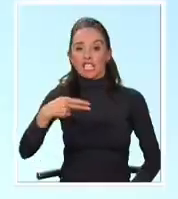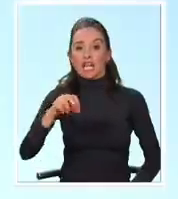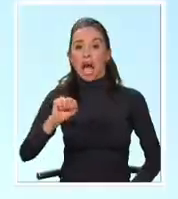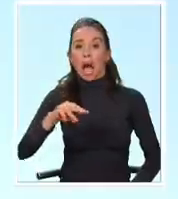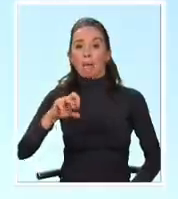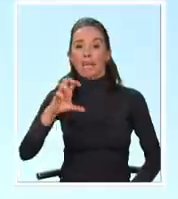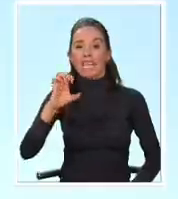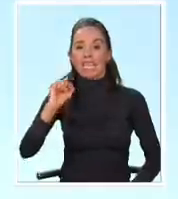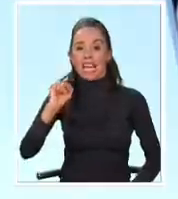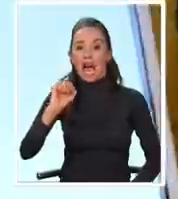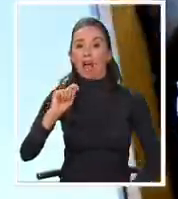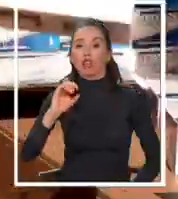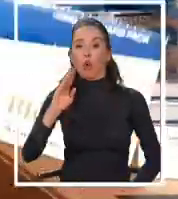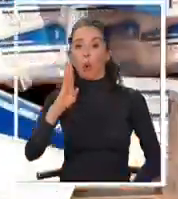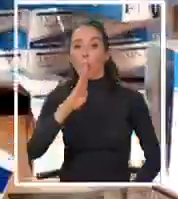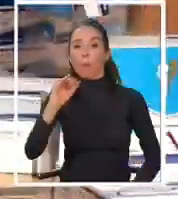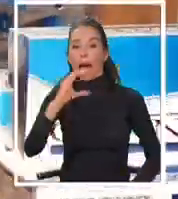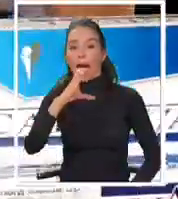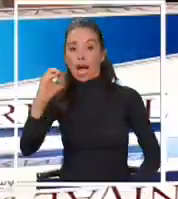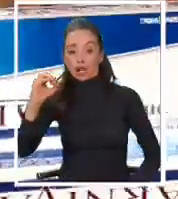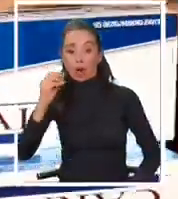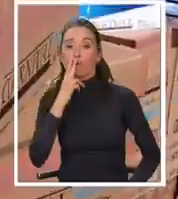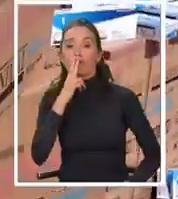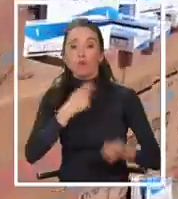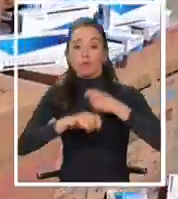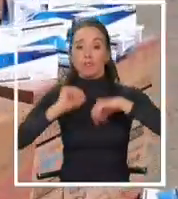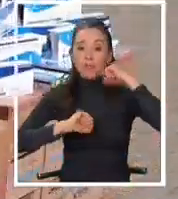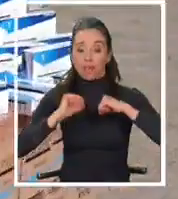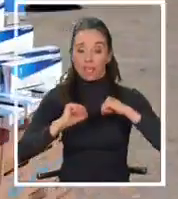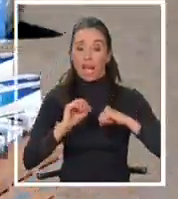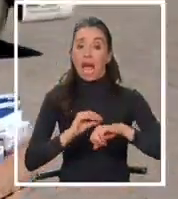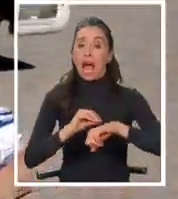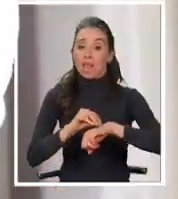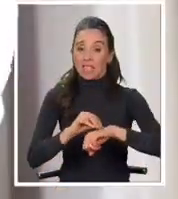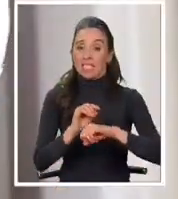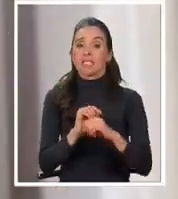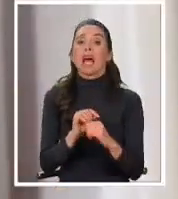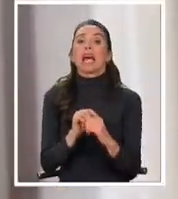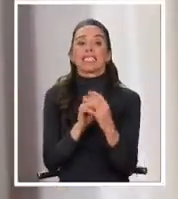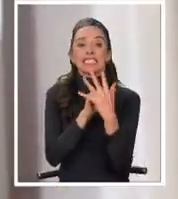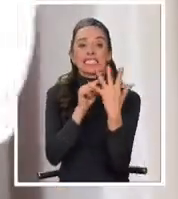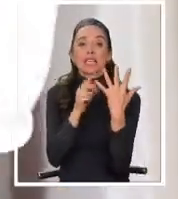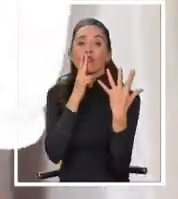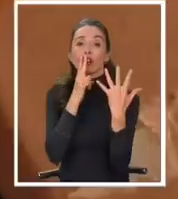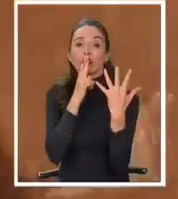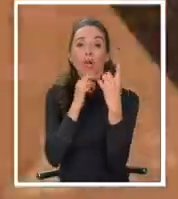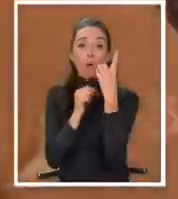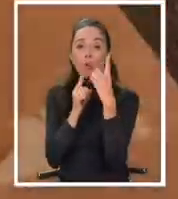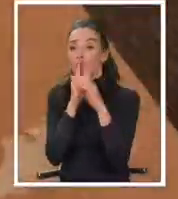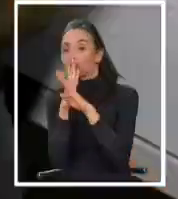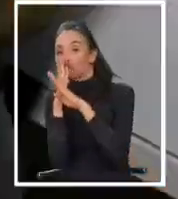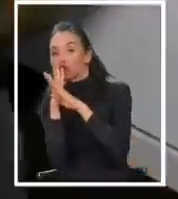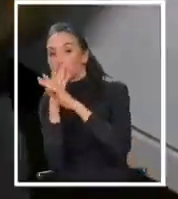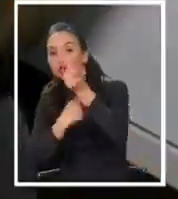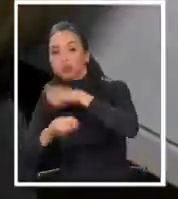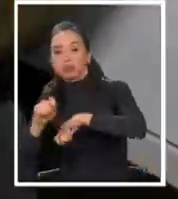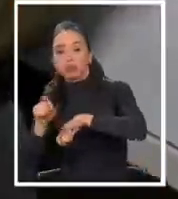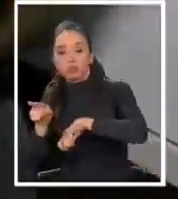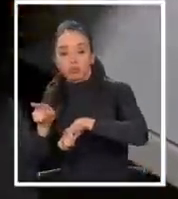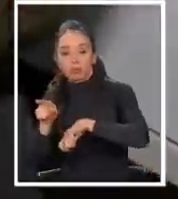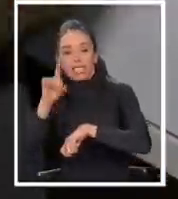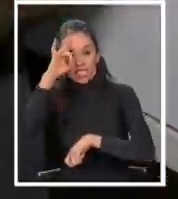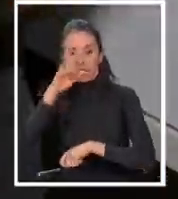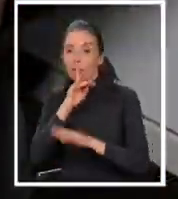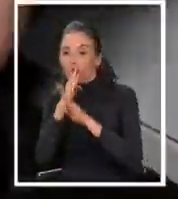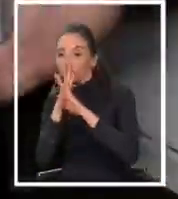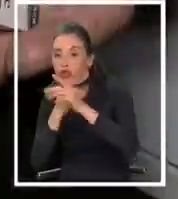mayor presencia en nuestro país, advierte que en Chile uno de cada cinco cigarrillos proviene del contrabando. Sabemos que